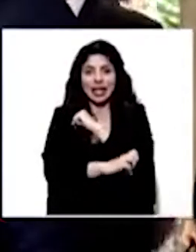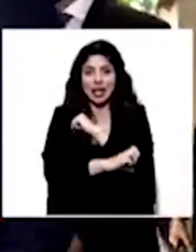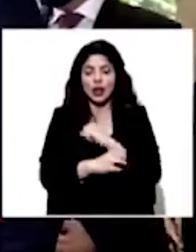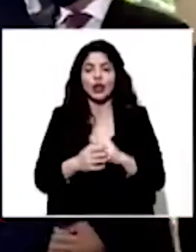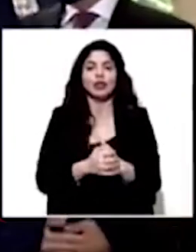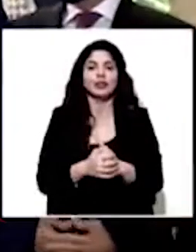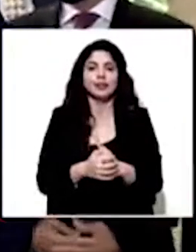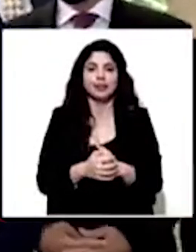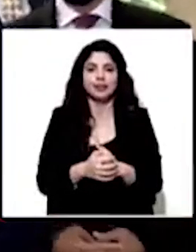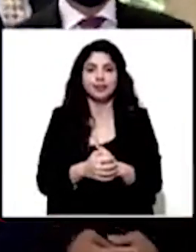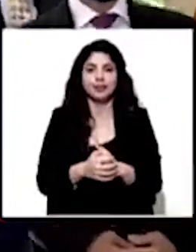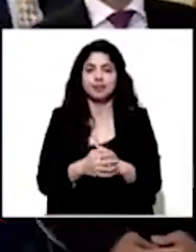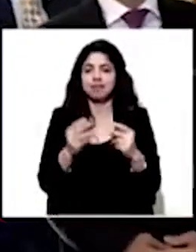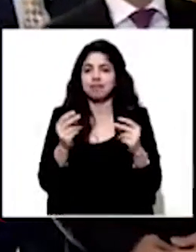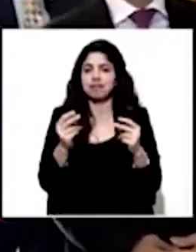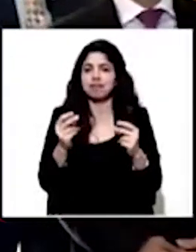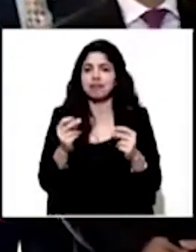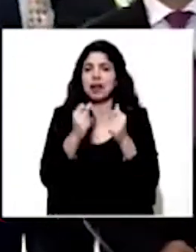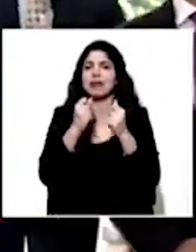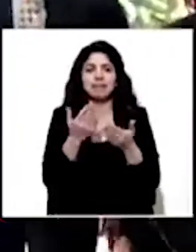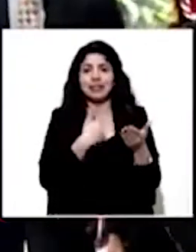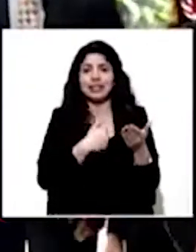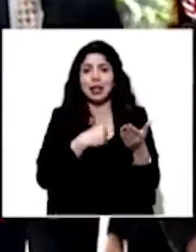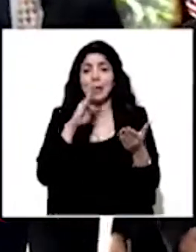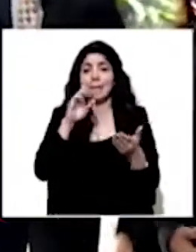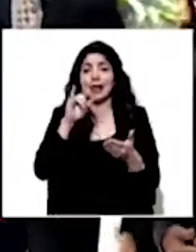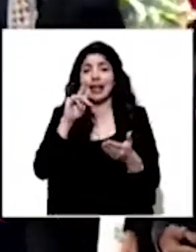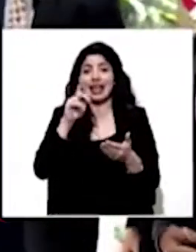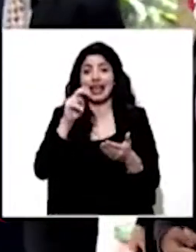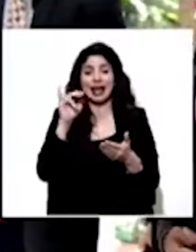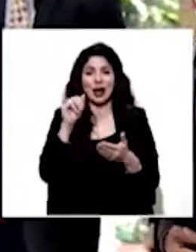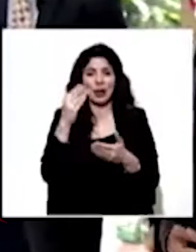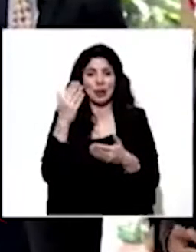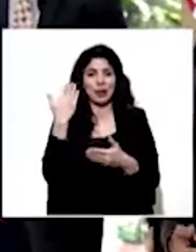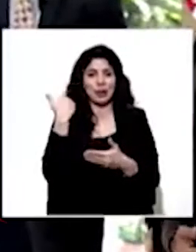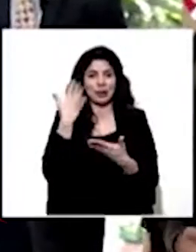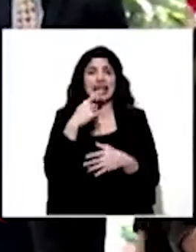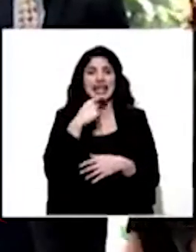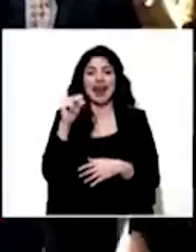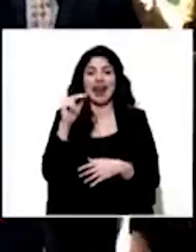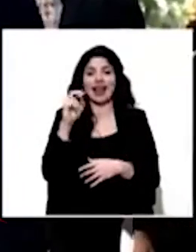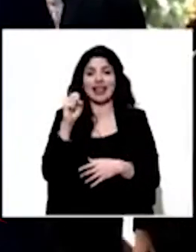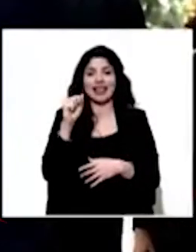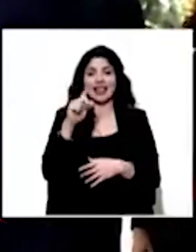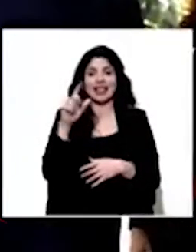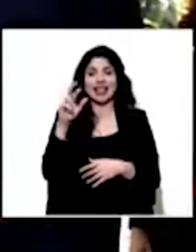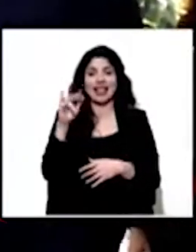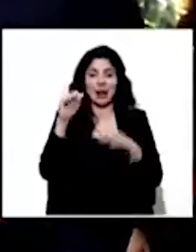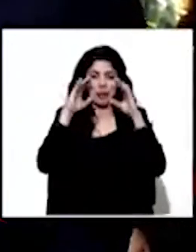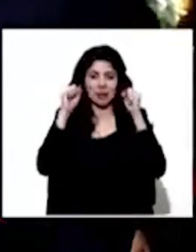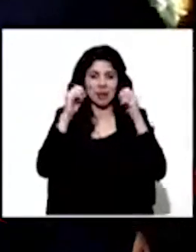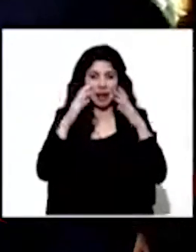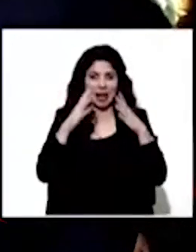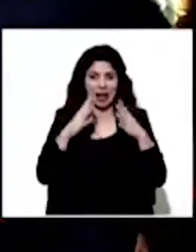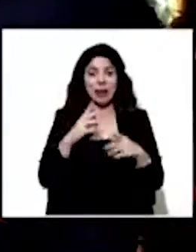relaciones respetuosas y de cooperación entre todas las naciones incluyendo la república de venezuela y cuba como